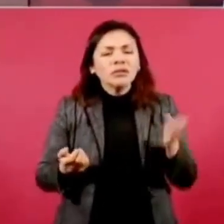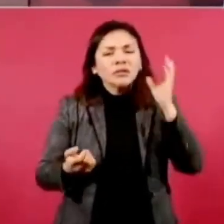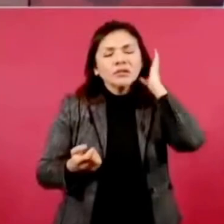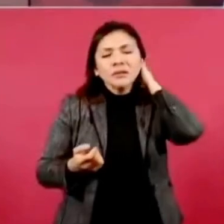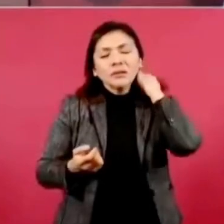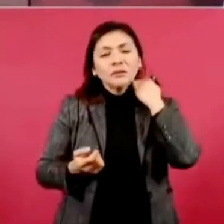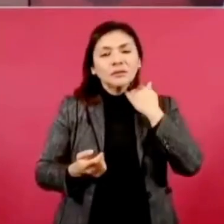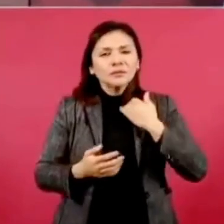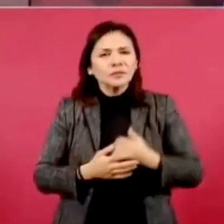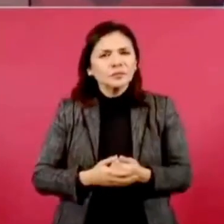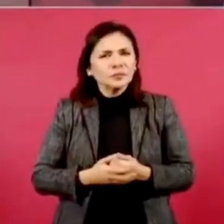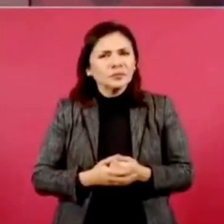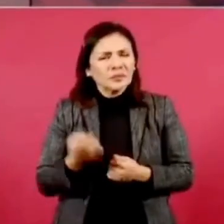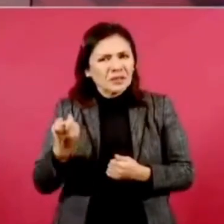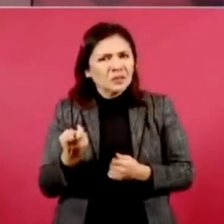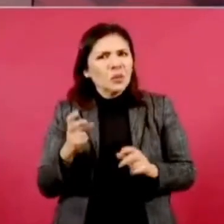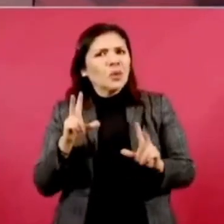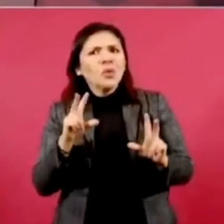¿Y por qué?